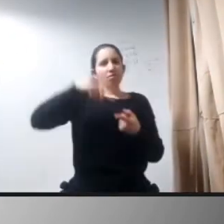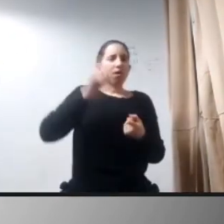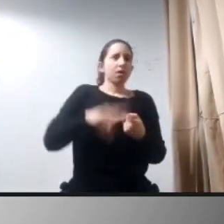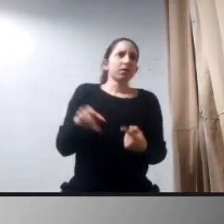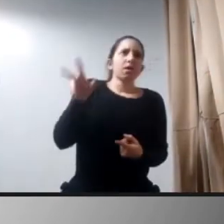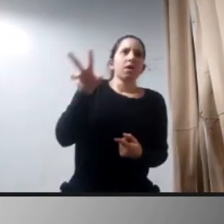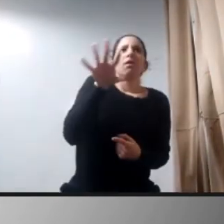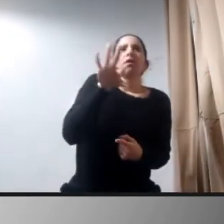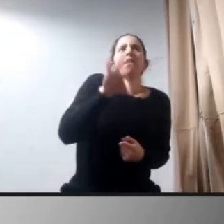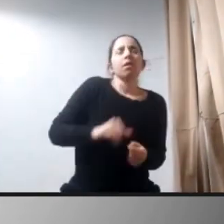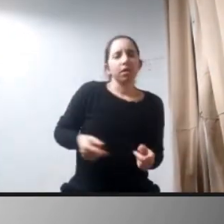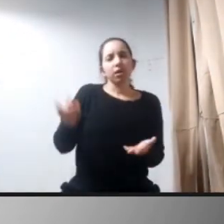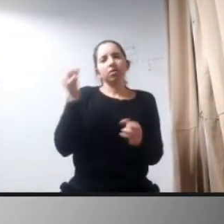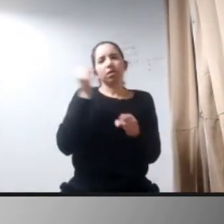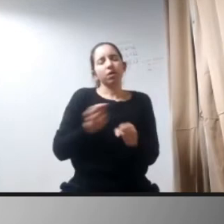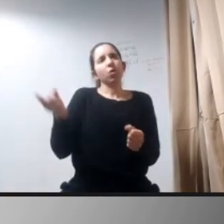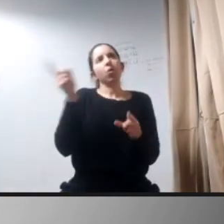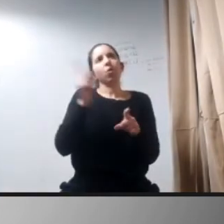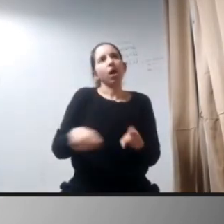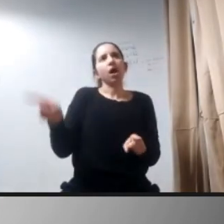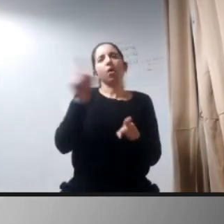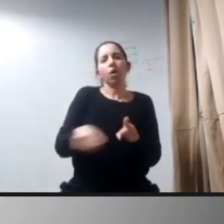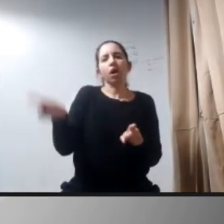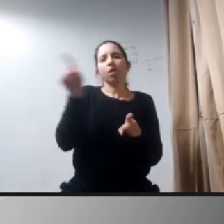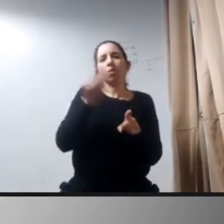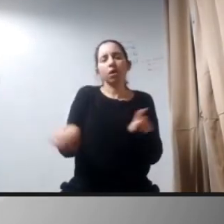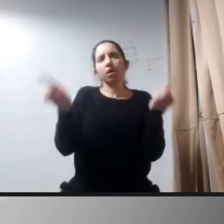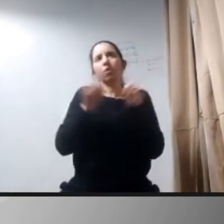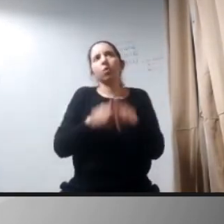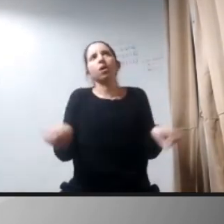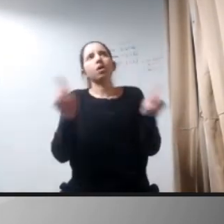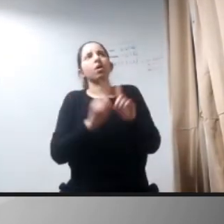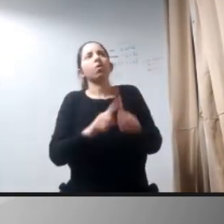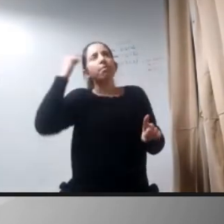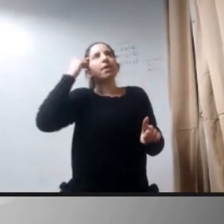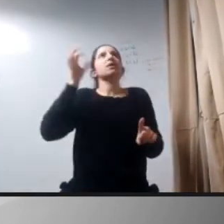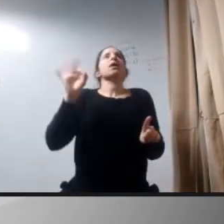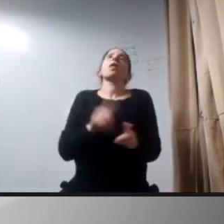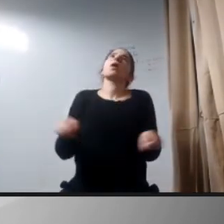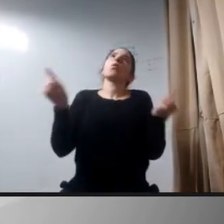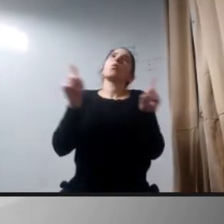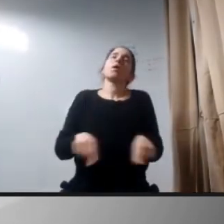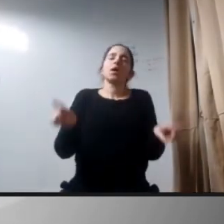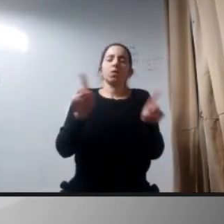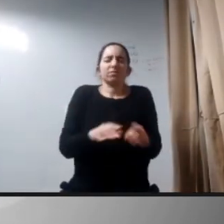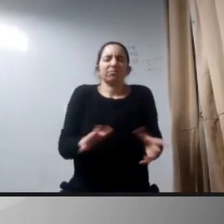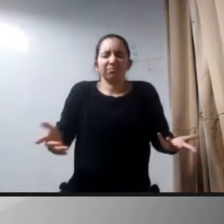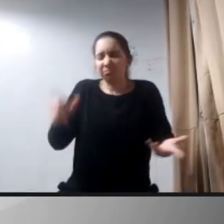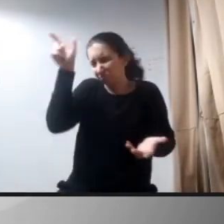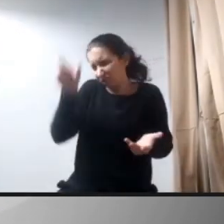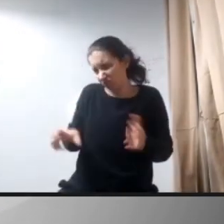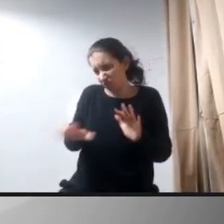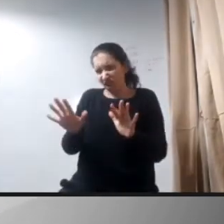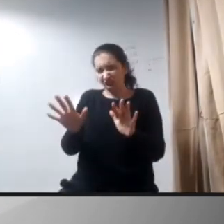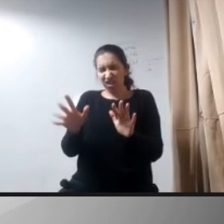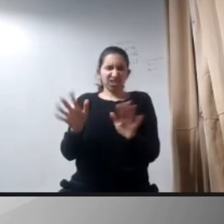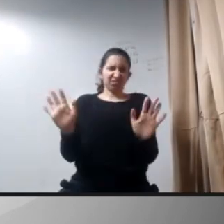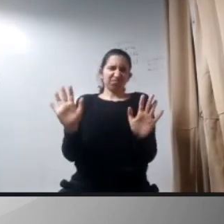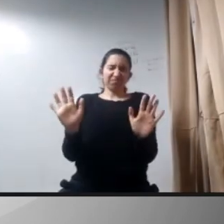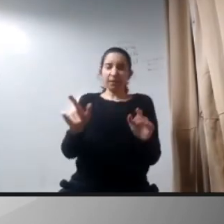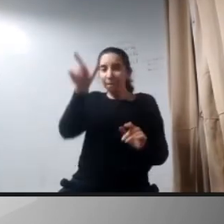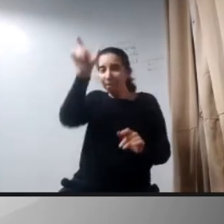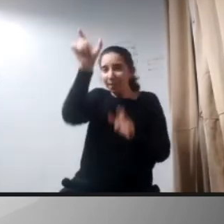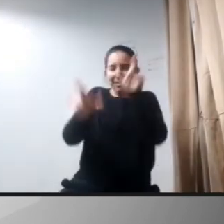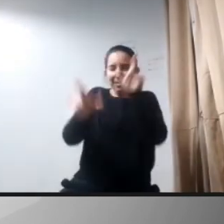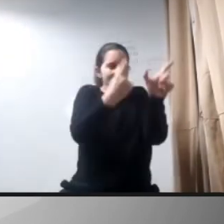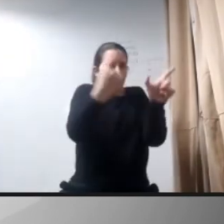los días haciendo un mismo trabajo con las manos, sin pensar, sin nada, porque realmente es rutinario, etcétera, etcétera. Lo que es digno